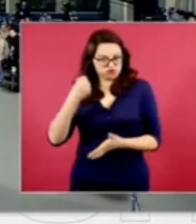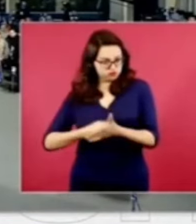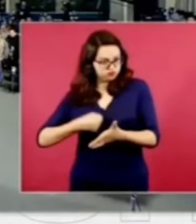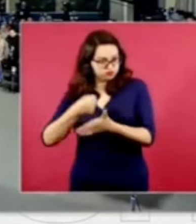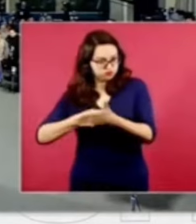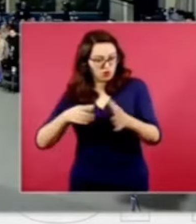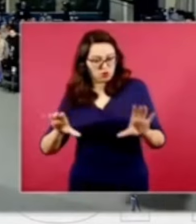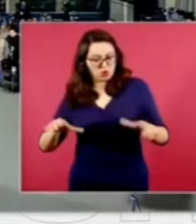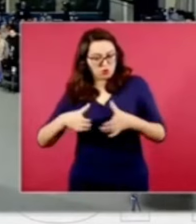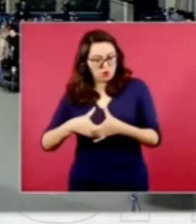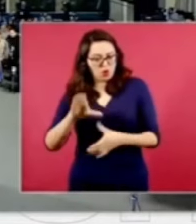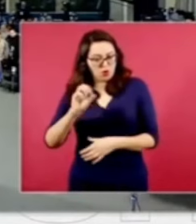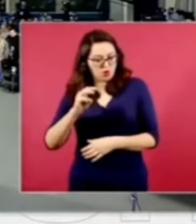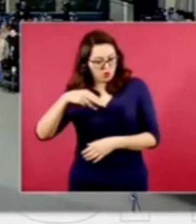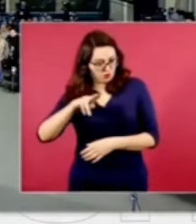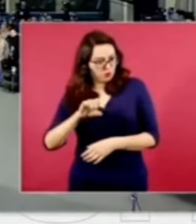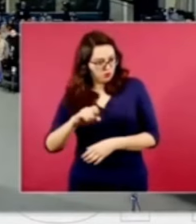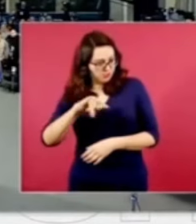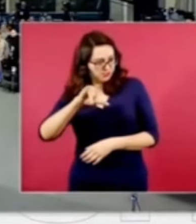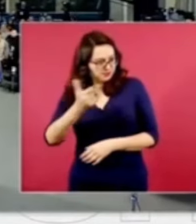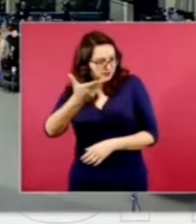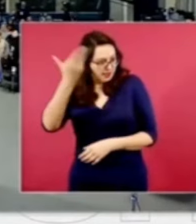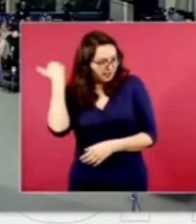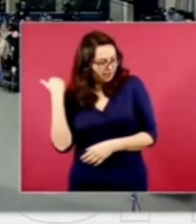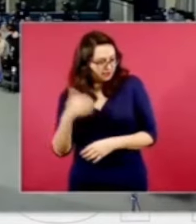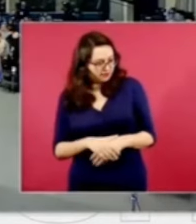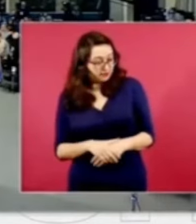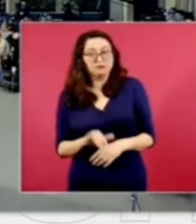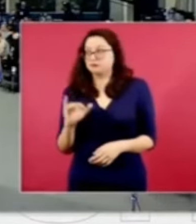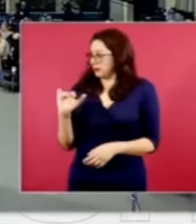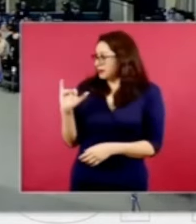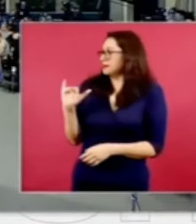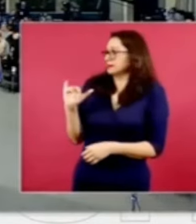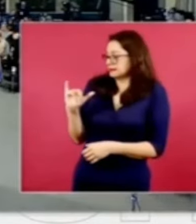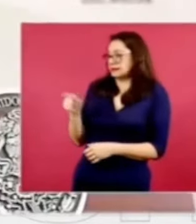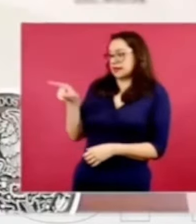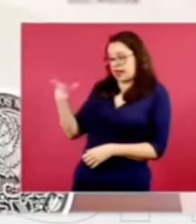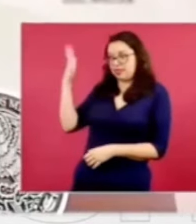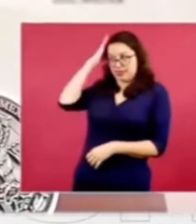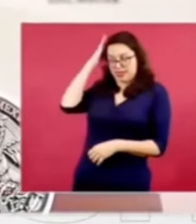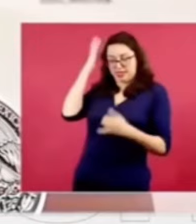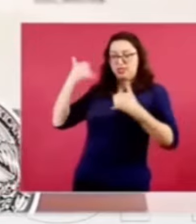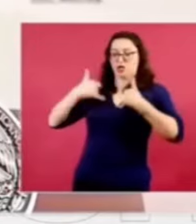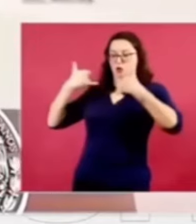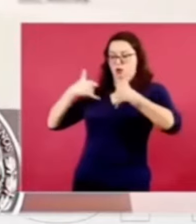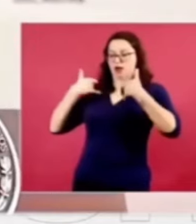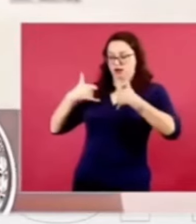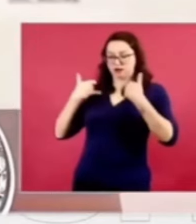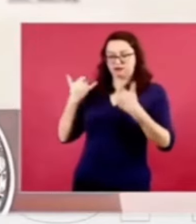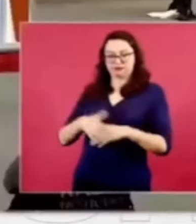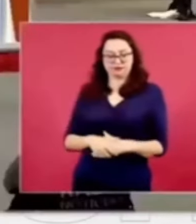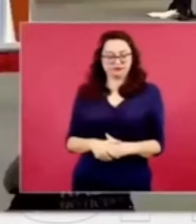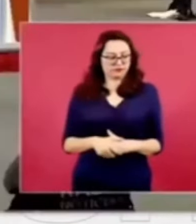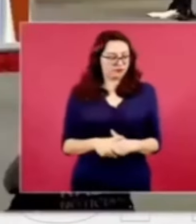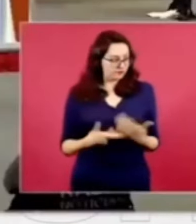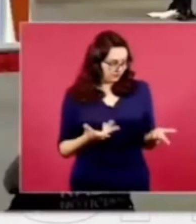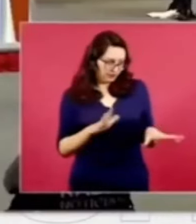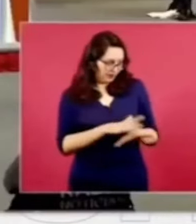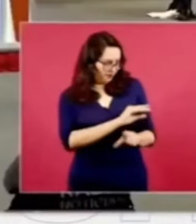dirigente juvenil, pero este, ¿cómo se le llama eso?